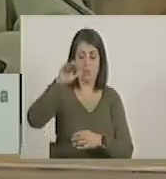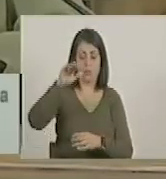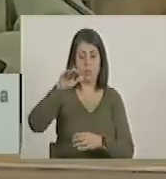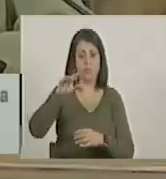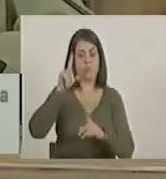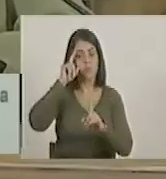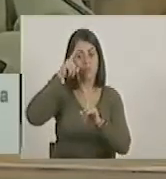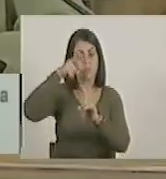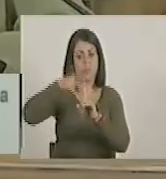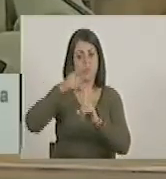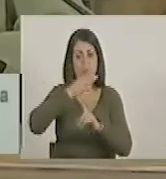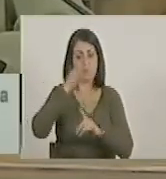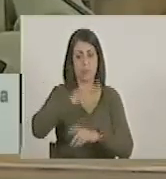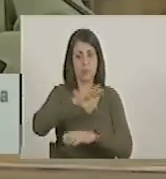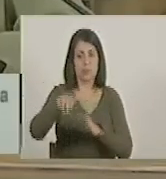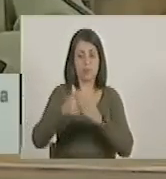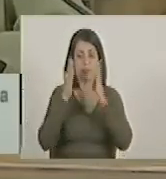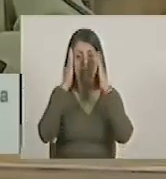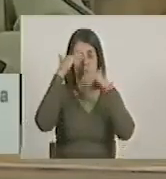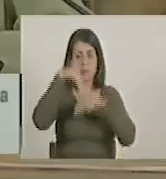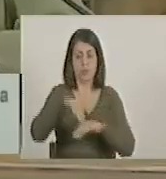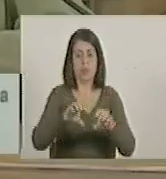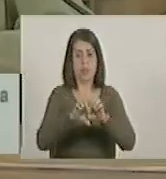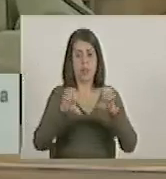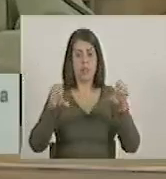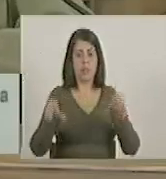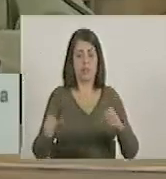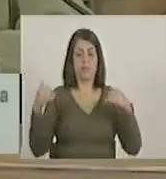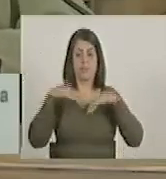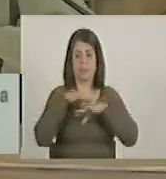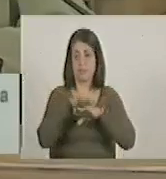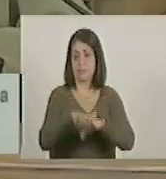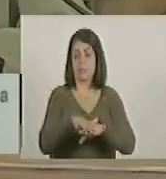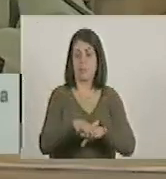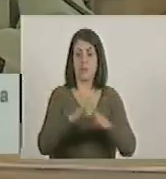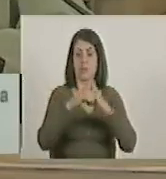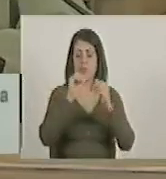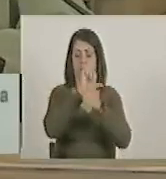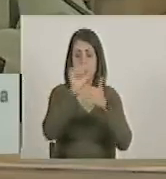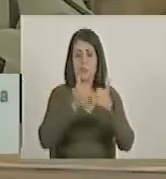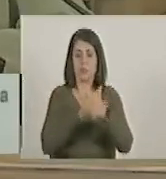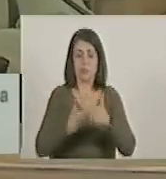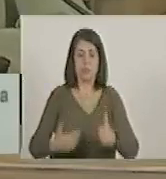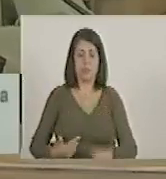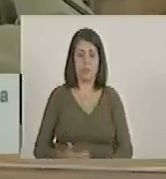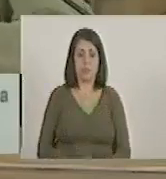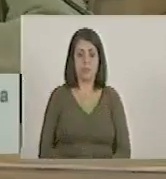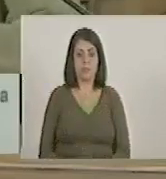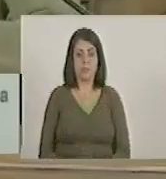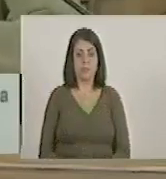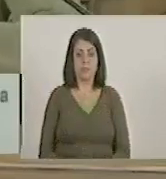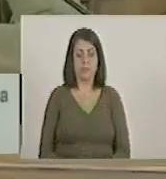la finalidad de garantizar la atención educativa integral. Es todo, vicepresidente.